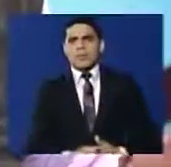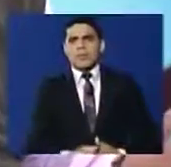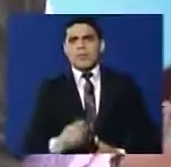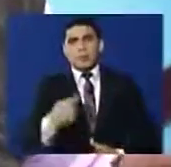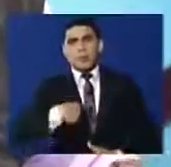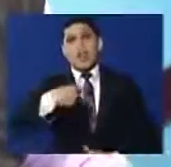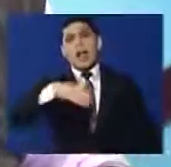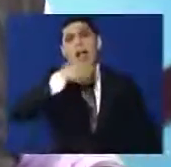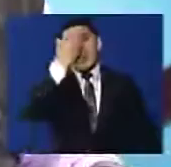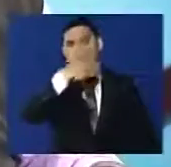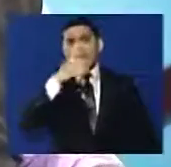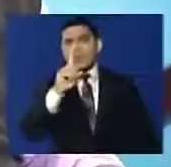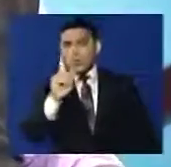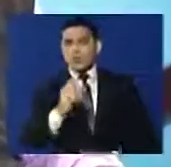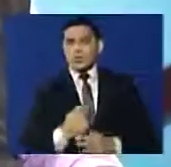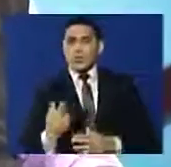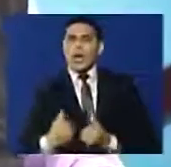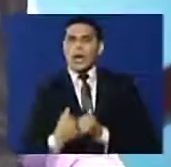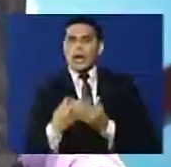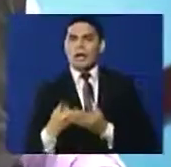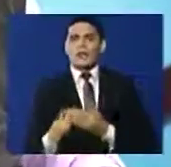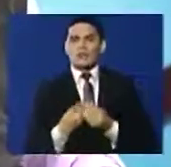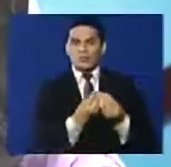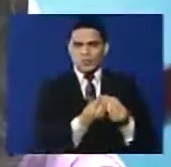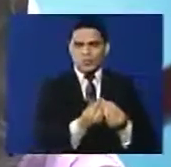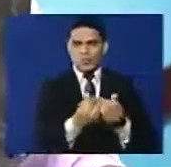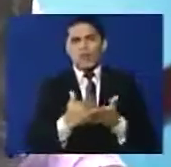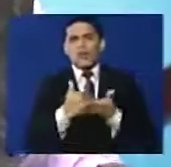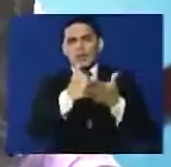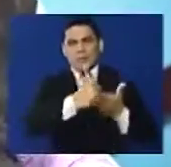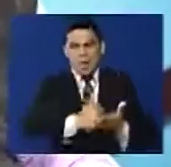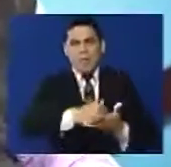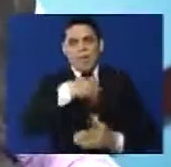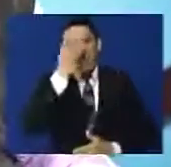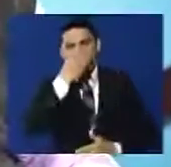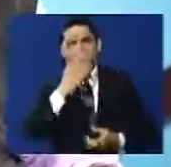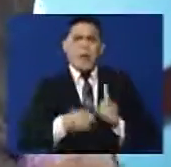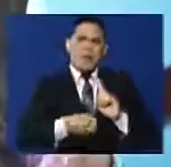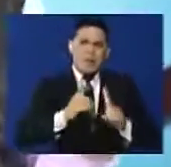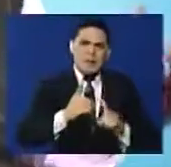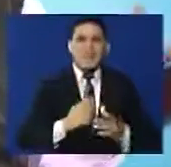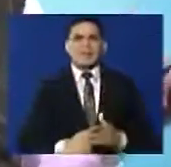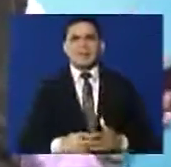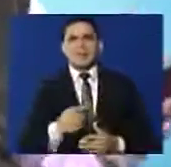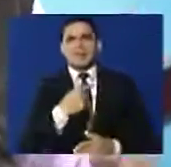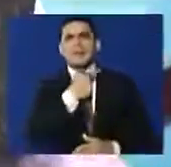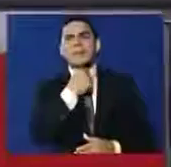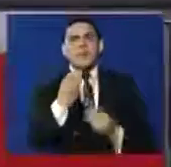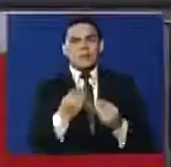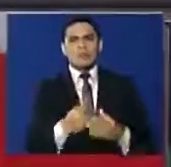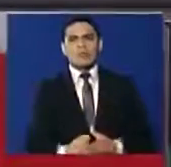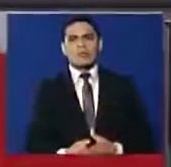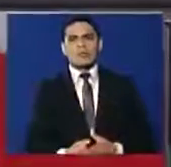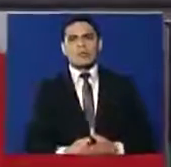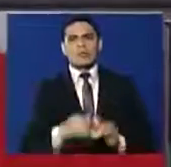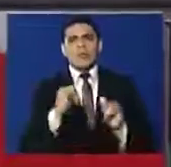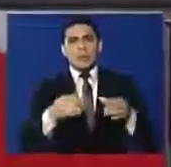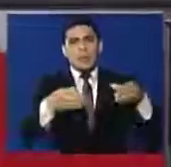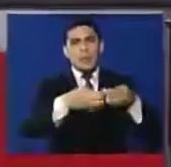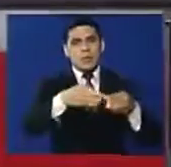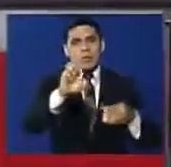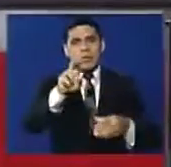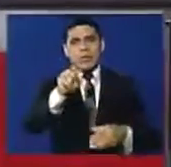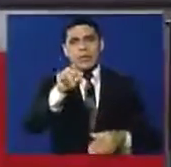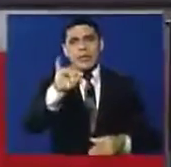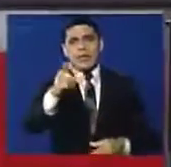no fui cantante, fui suplente del vocalista en algún momento. Otra vez no, pero admirador del grupo Enigma. Y resulta que en el grupo Enigma, en